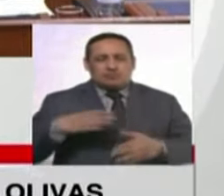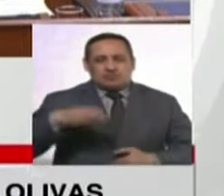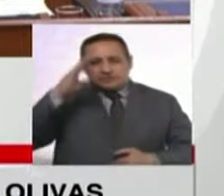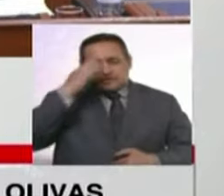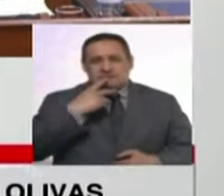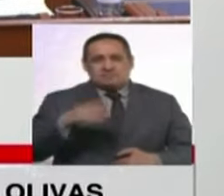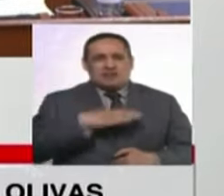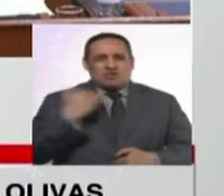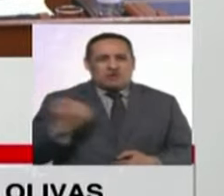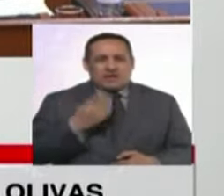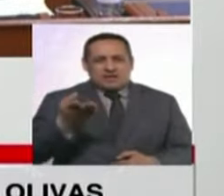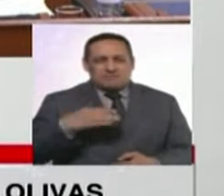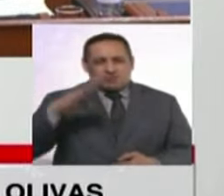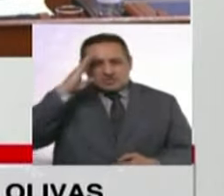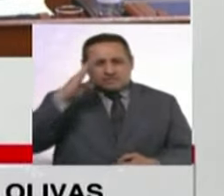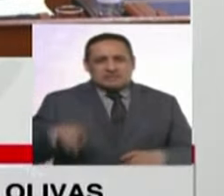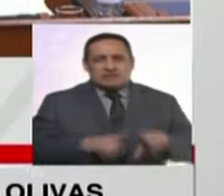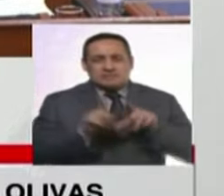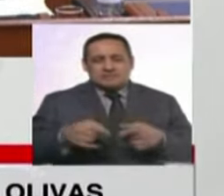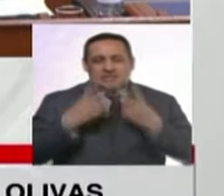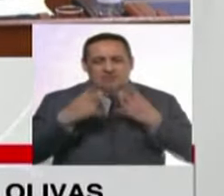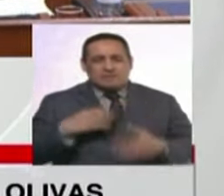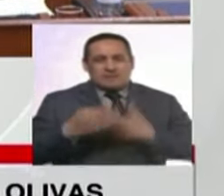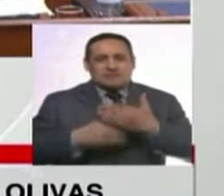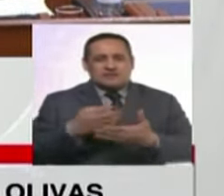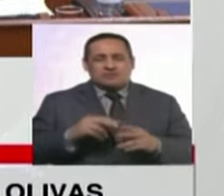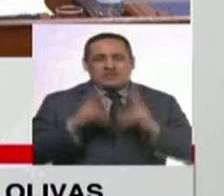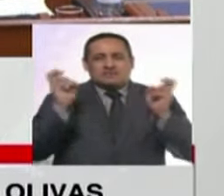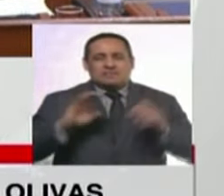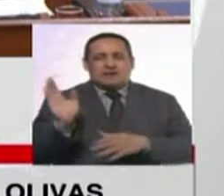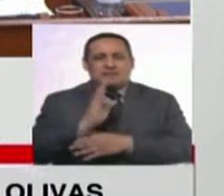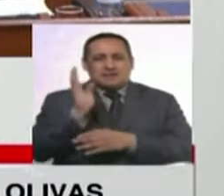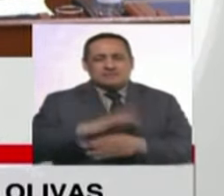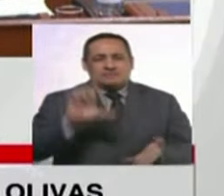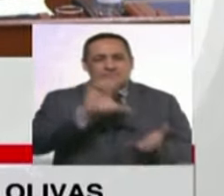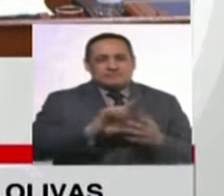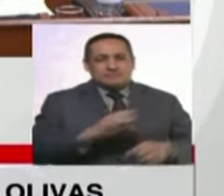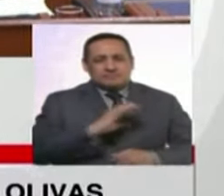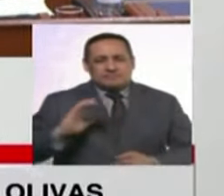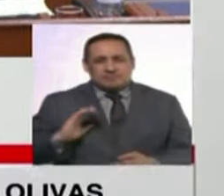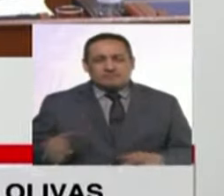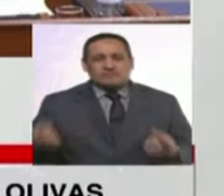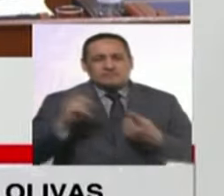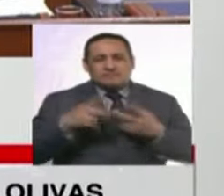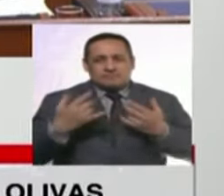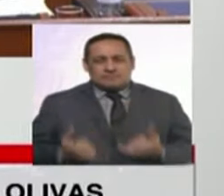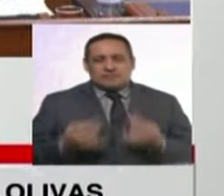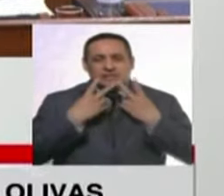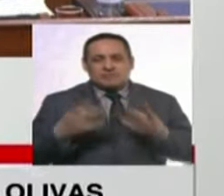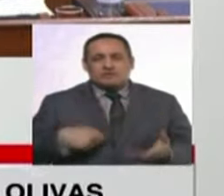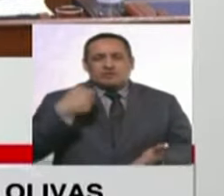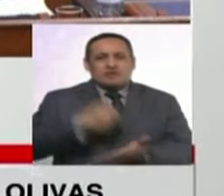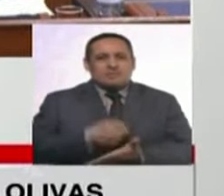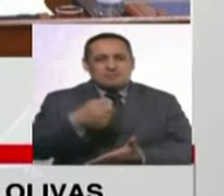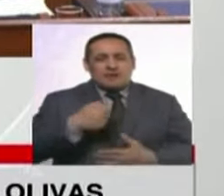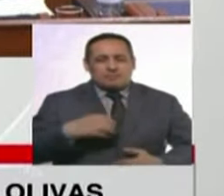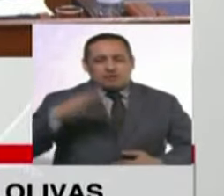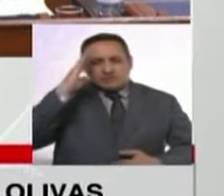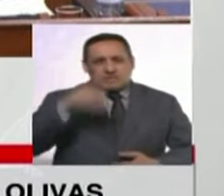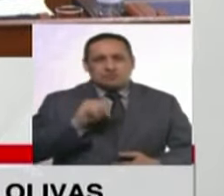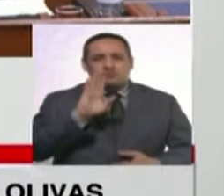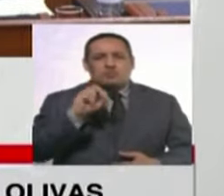maltratar a la Policía Nacional presidenta se viene extendiendo el estado de emergencia en Lima y el callao y hasta el día de hoy no se les paga a los policías